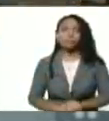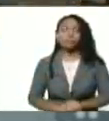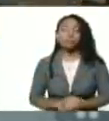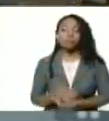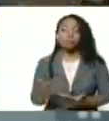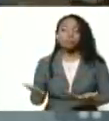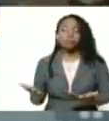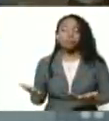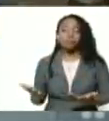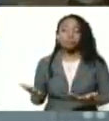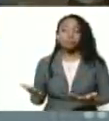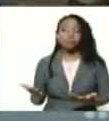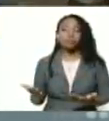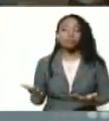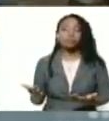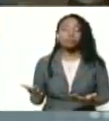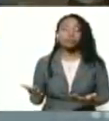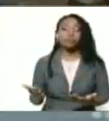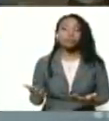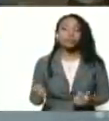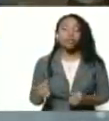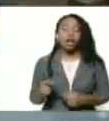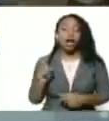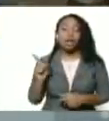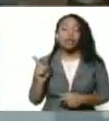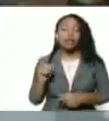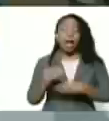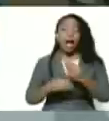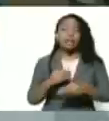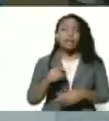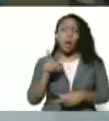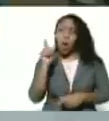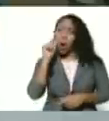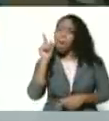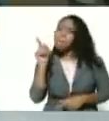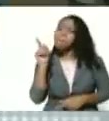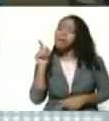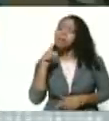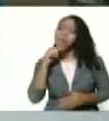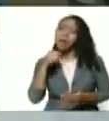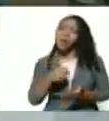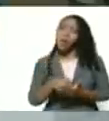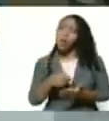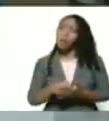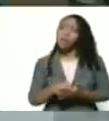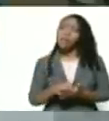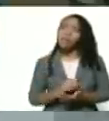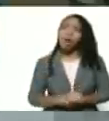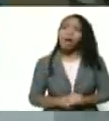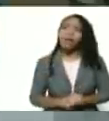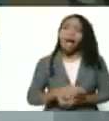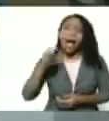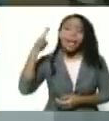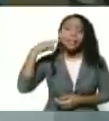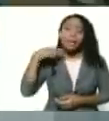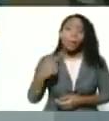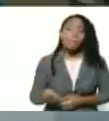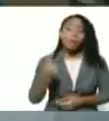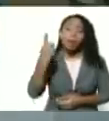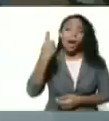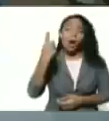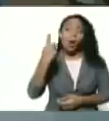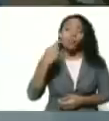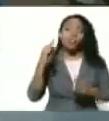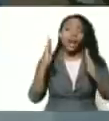que Luis Alfredo, creo que te llamas, ¿no? Luis Alfredo, el negro primero de